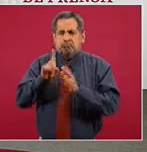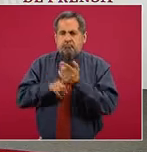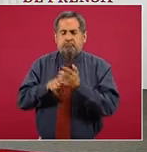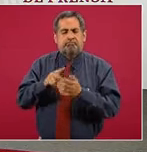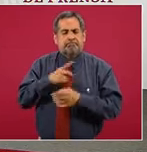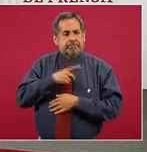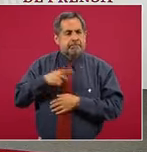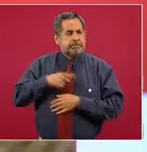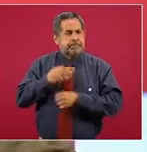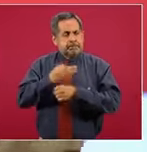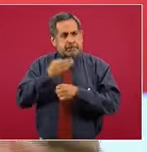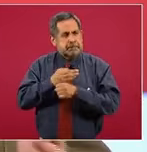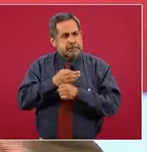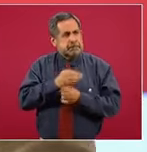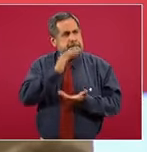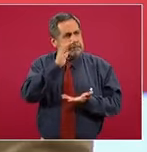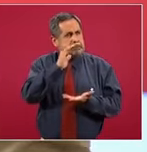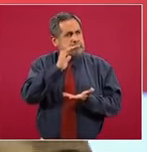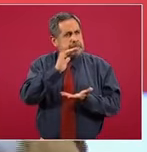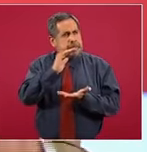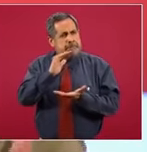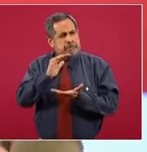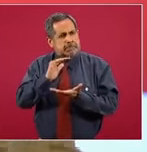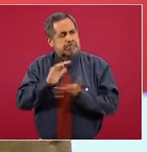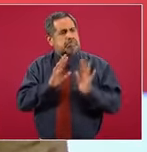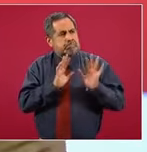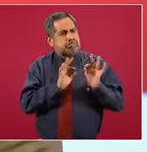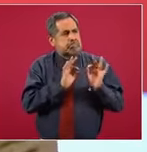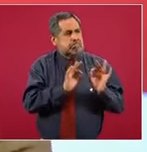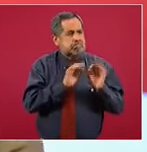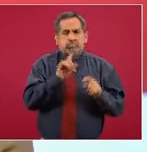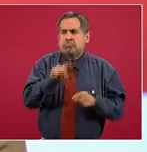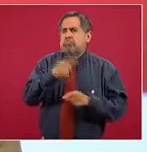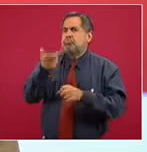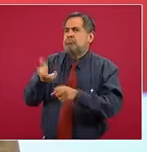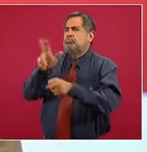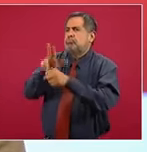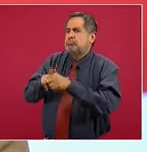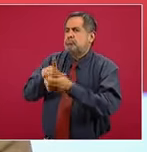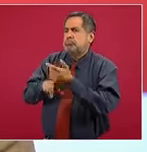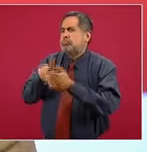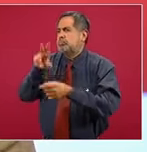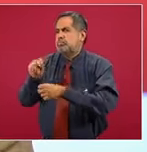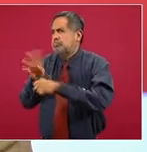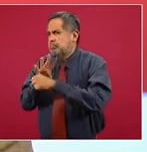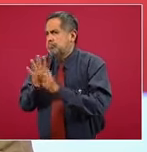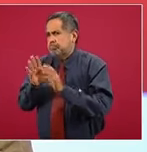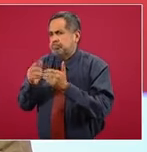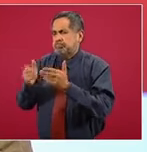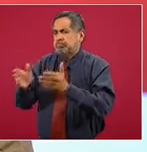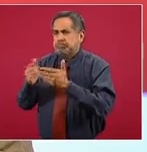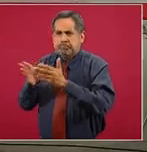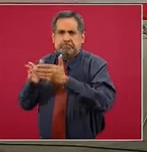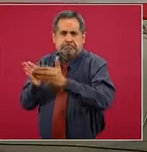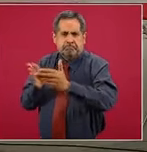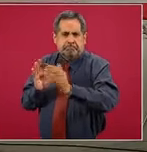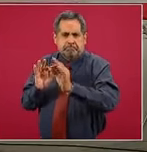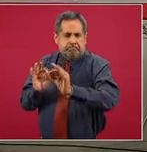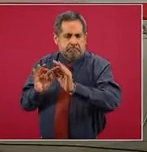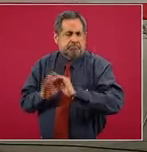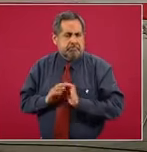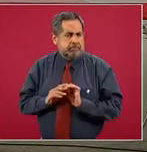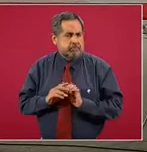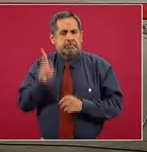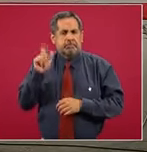va descendiendo suficiente como para ir abriendo cada vez más hospitales para pacientes no COVID. Y muchas entidades empezaron con